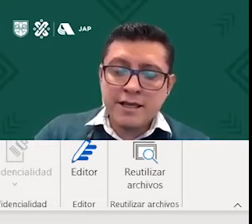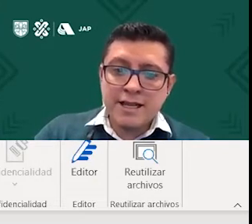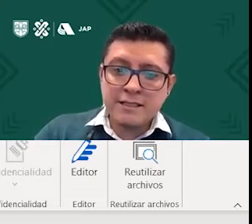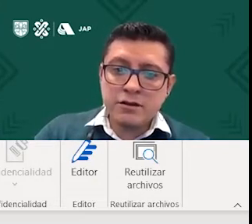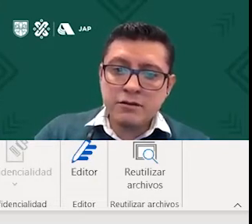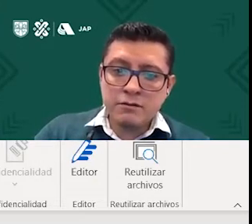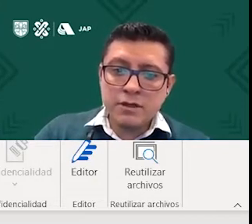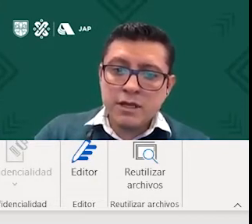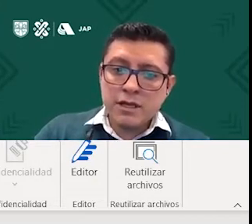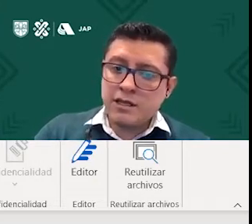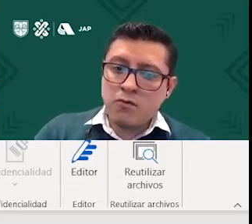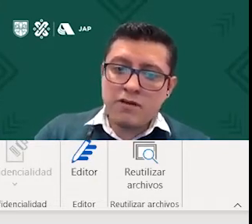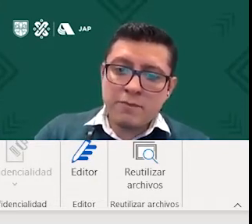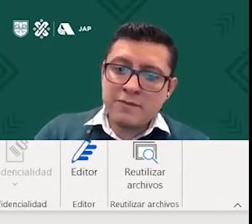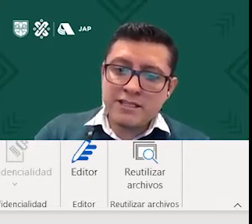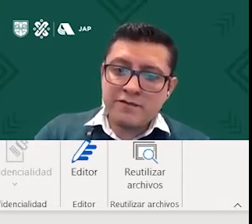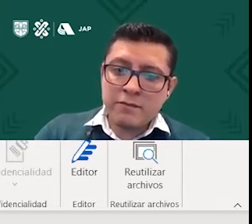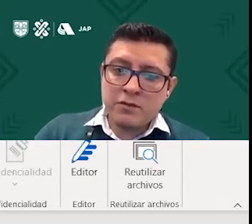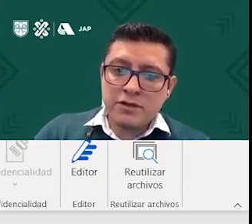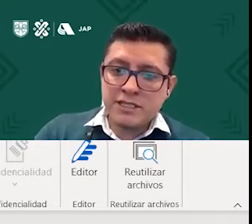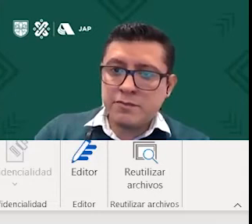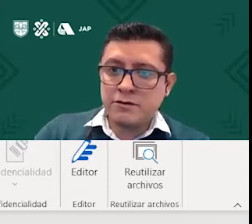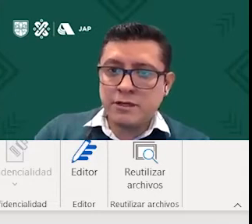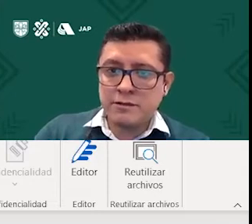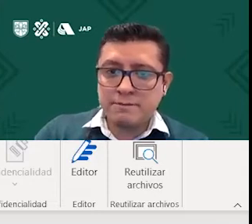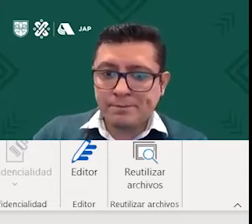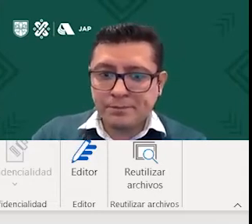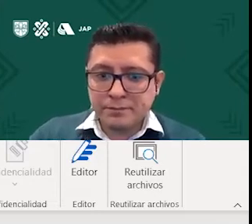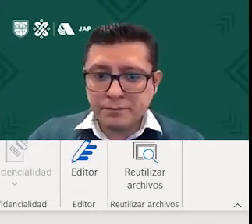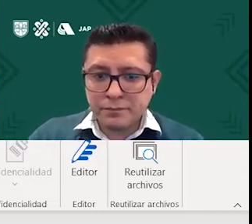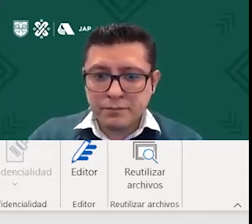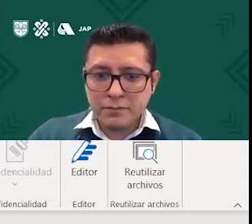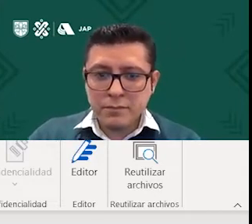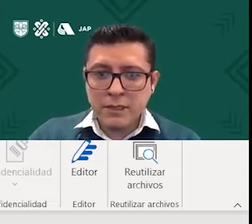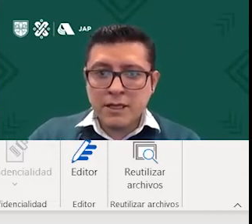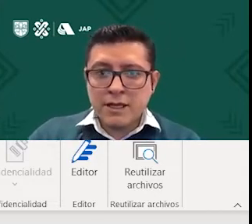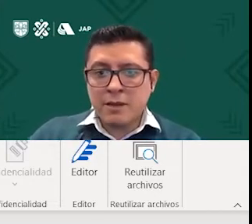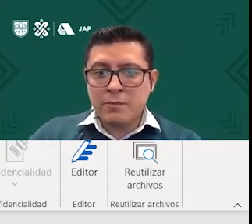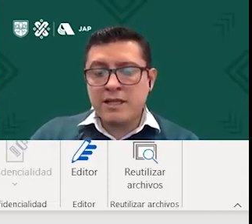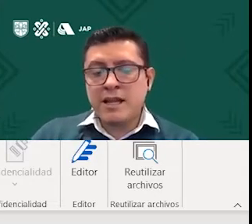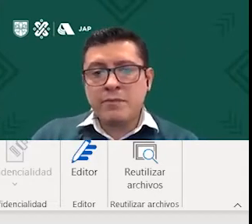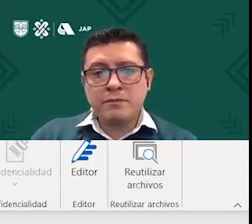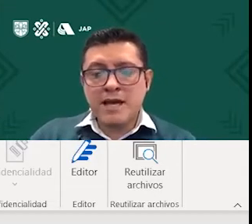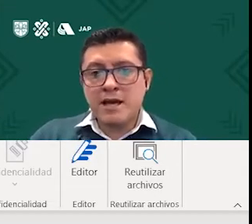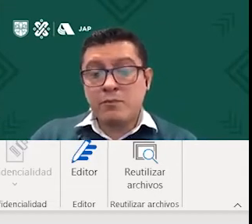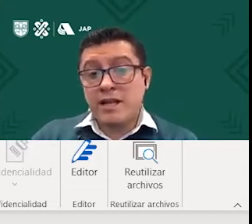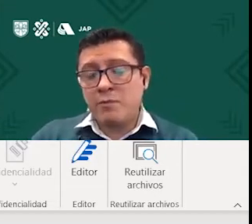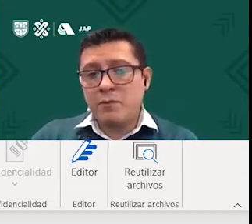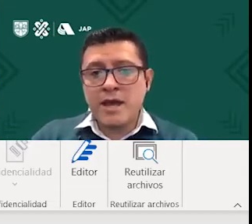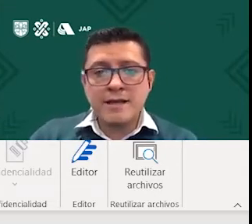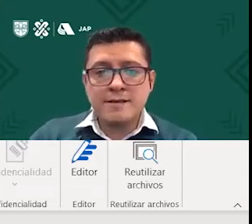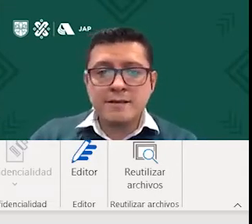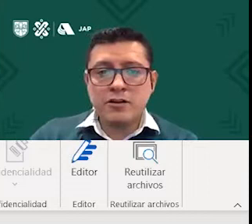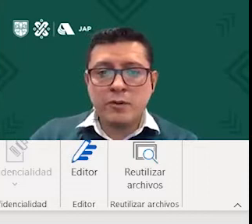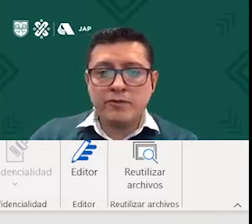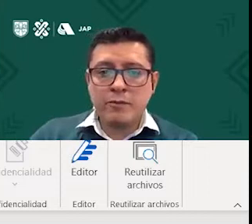en la sesión y De igual forma deberá estar firmado por dichas personas también en la misma en